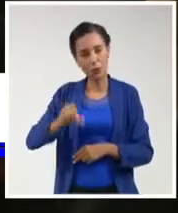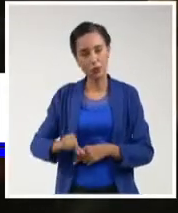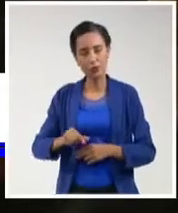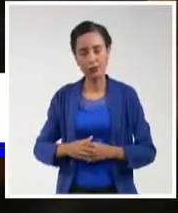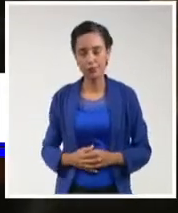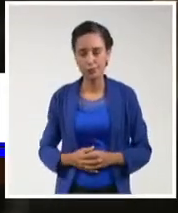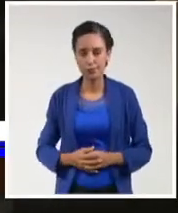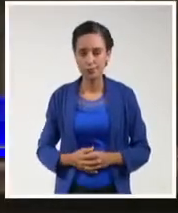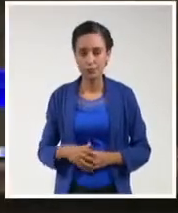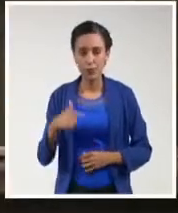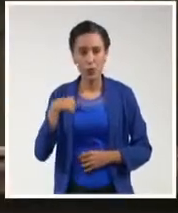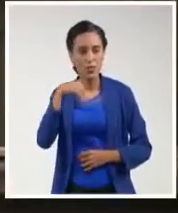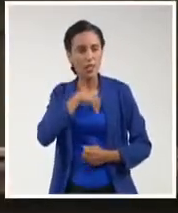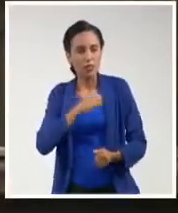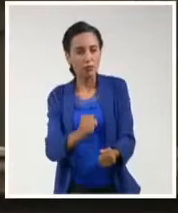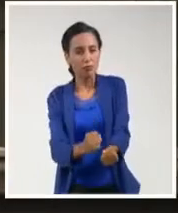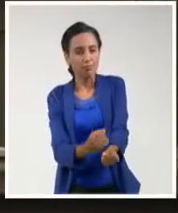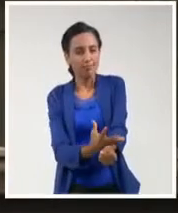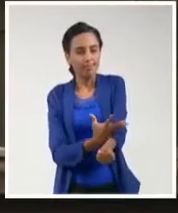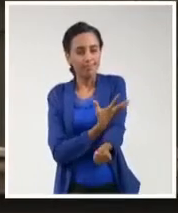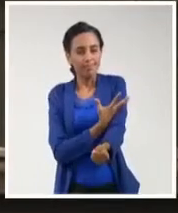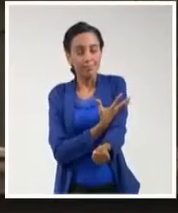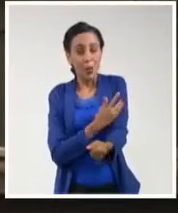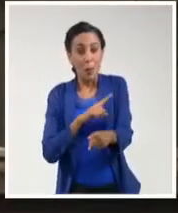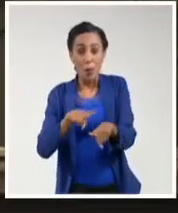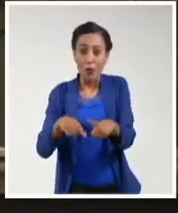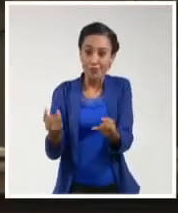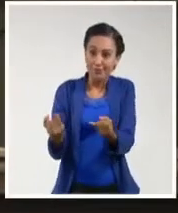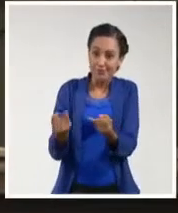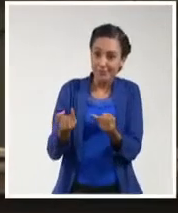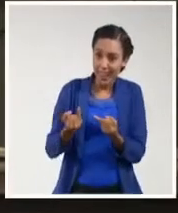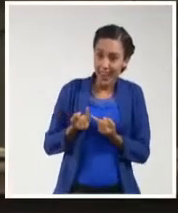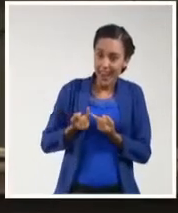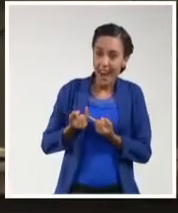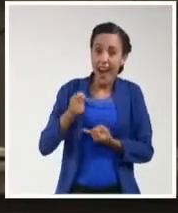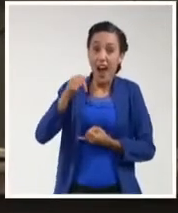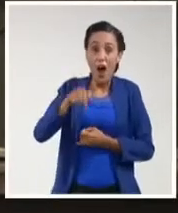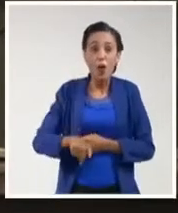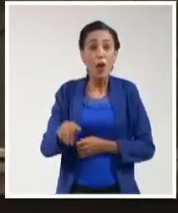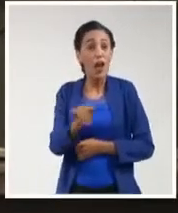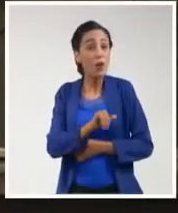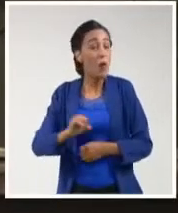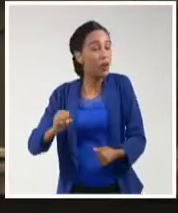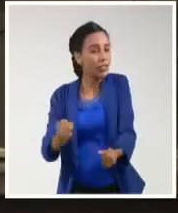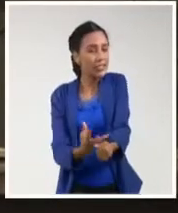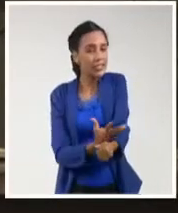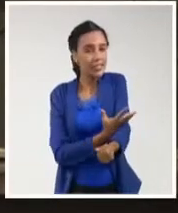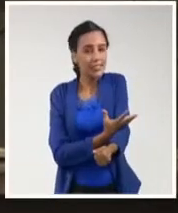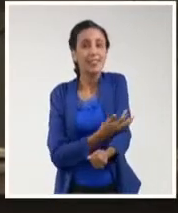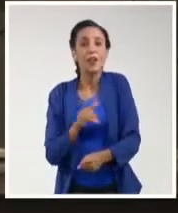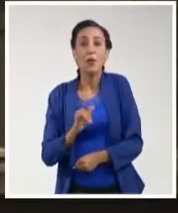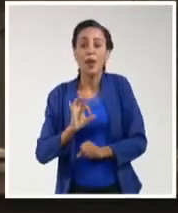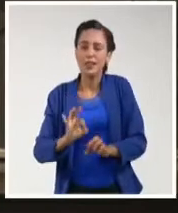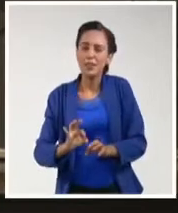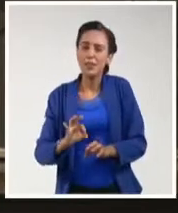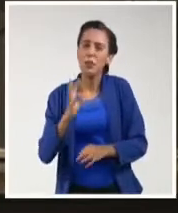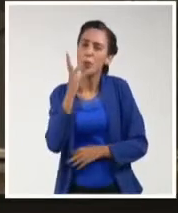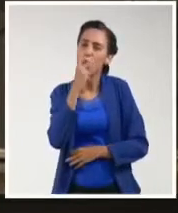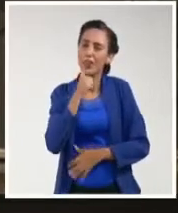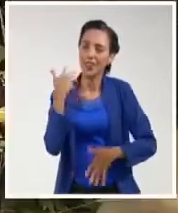Me emocioné profundamente al recibir la noticia y ahora me conmueve igual sentimiento en esta bella